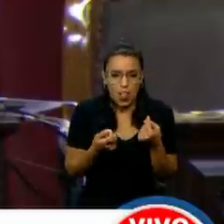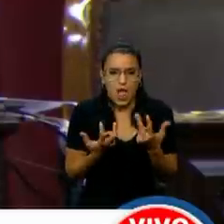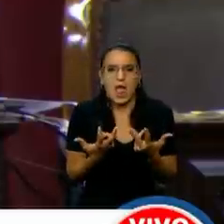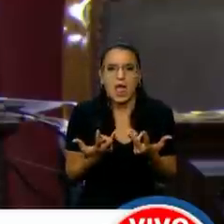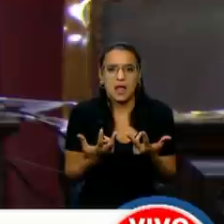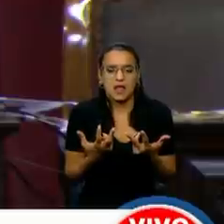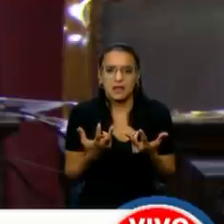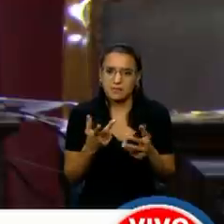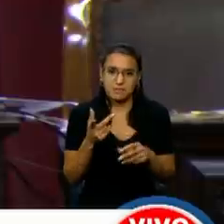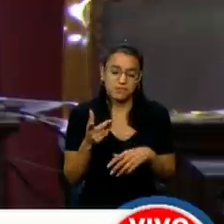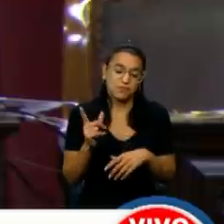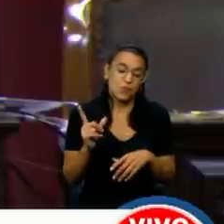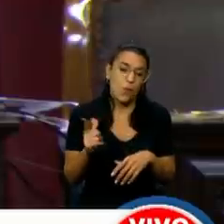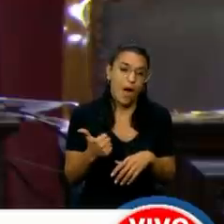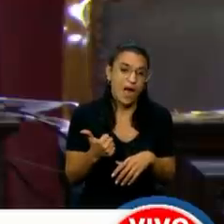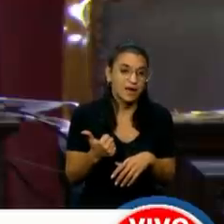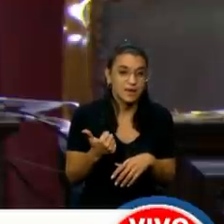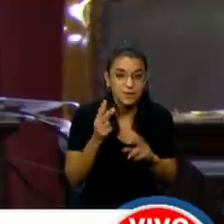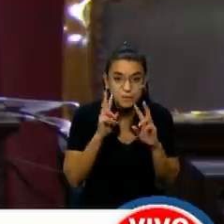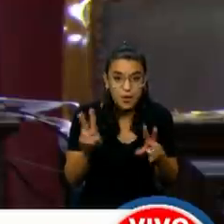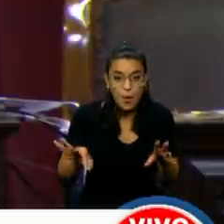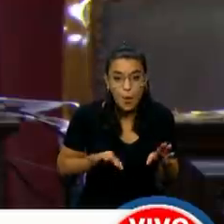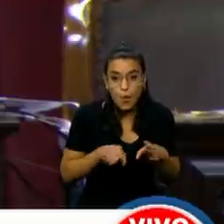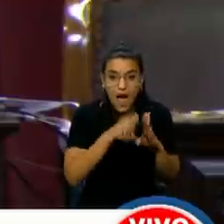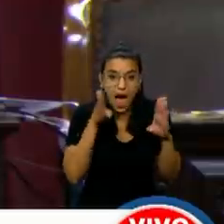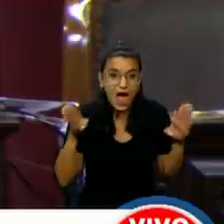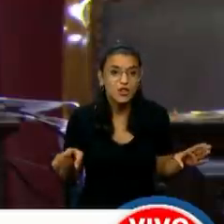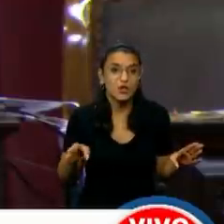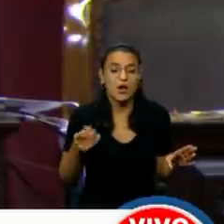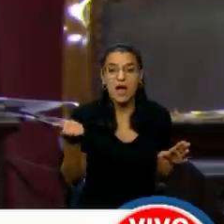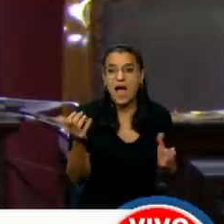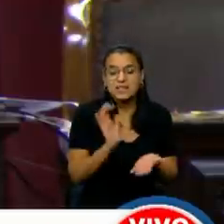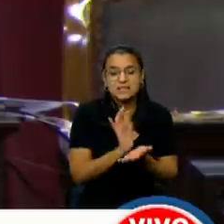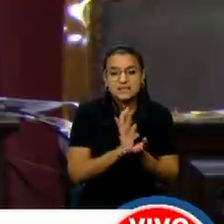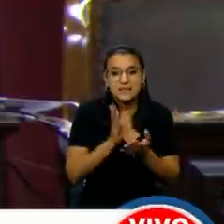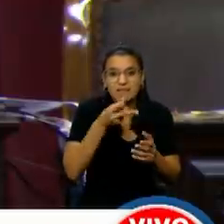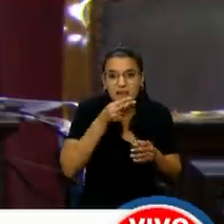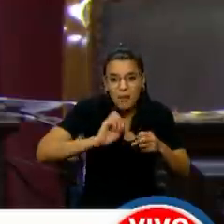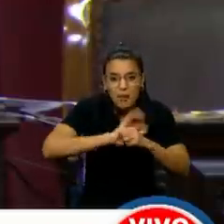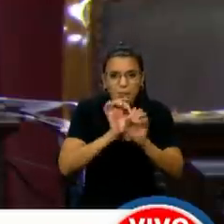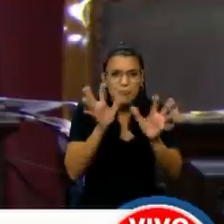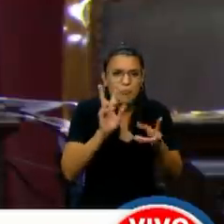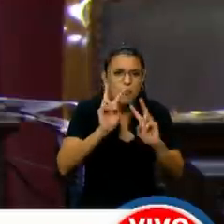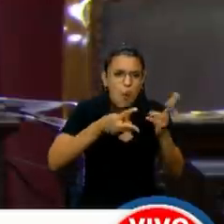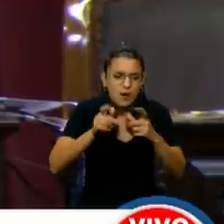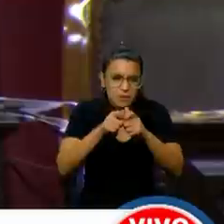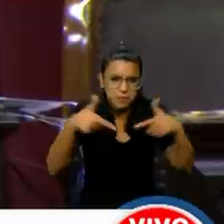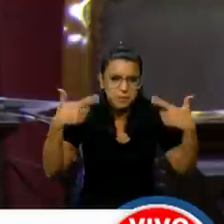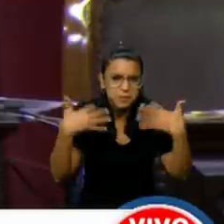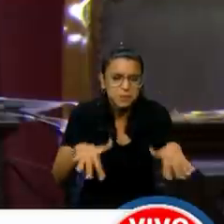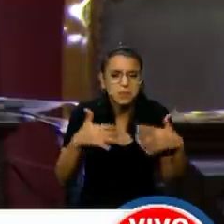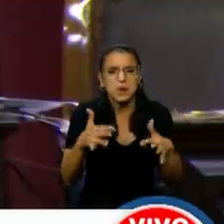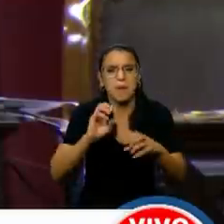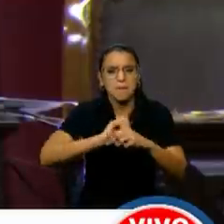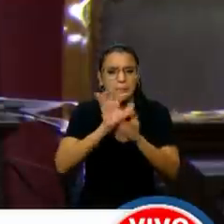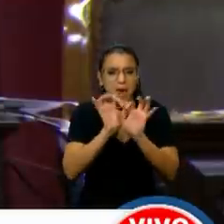resulta increíble no después de haber vivido un año casi en blanco con una pandemia que se llevó vidas con una